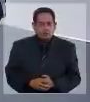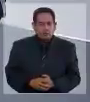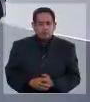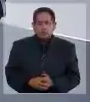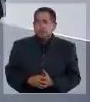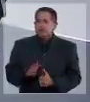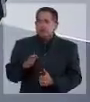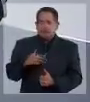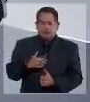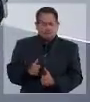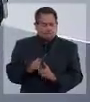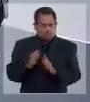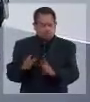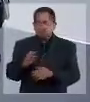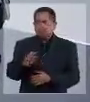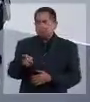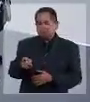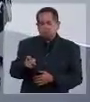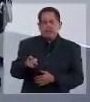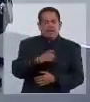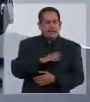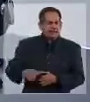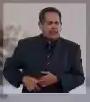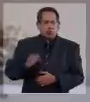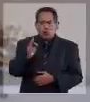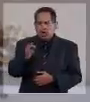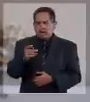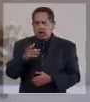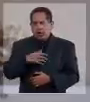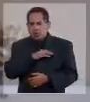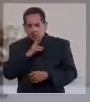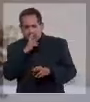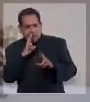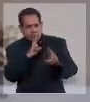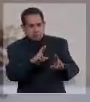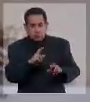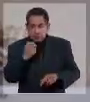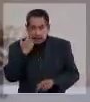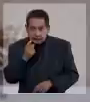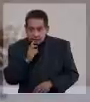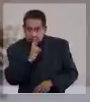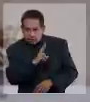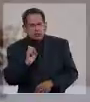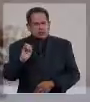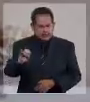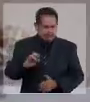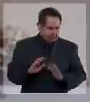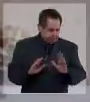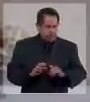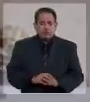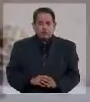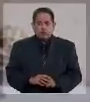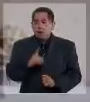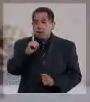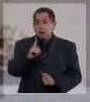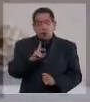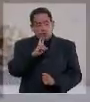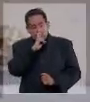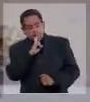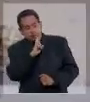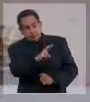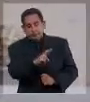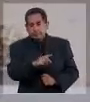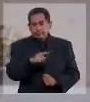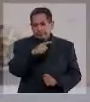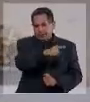tiene? Solo el candidato Anaya. Yo tengo una. Y tiene otro el candidato López Obrador. Sí, la quiero usar. Bueno, primero contestarle a José Antonio que es falso